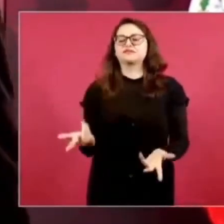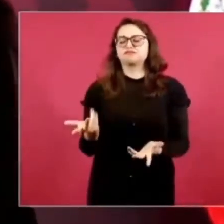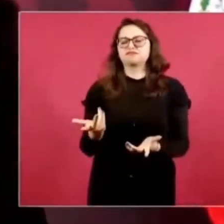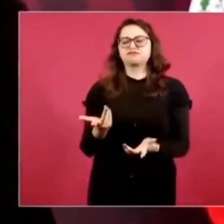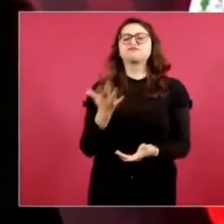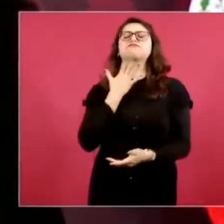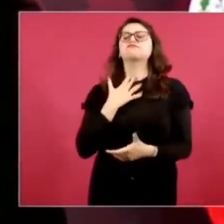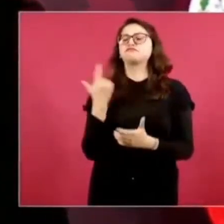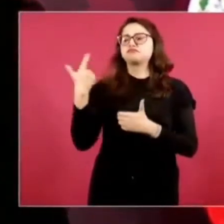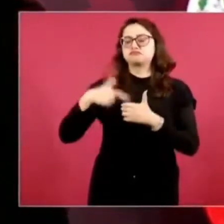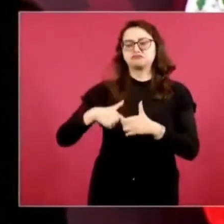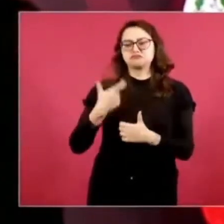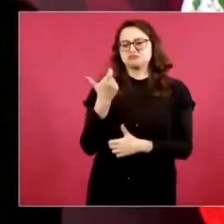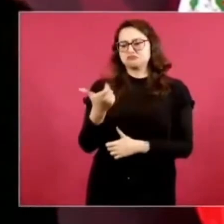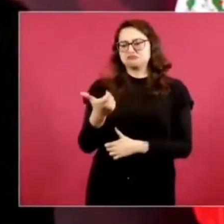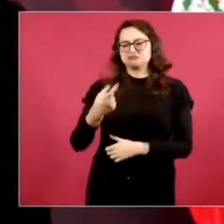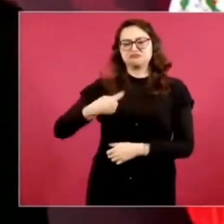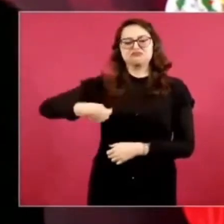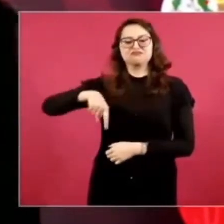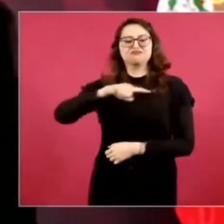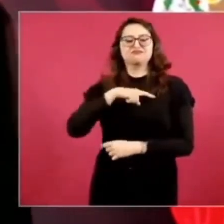cuando